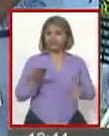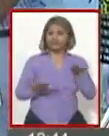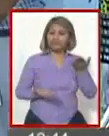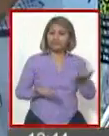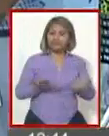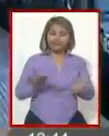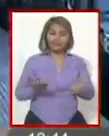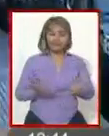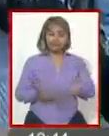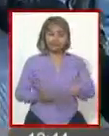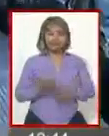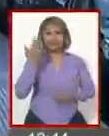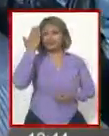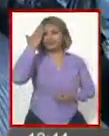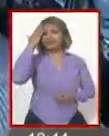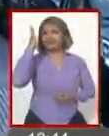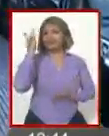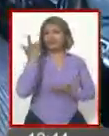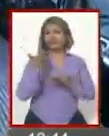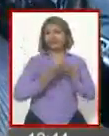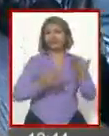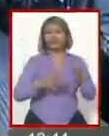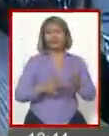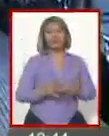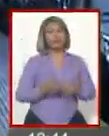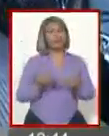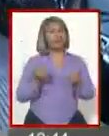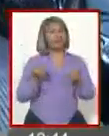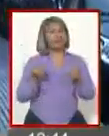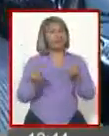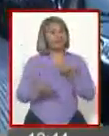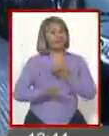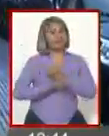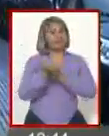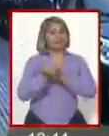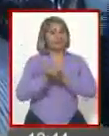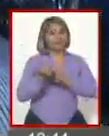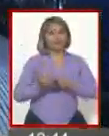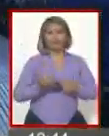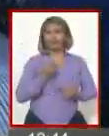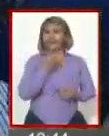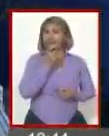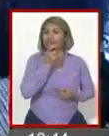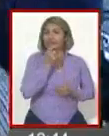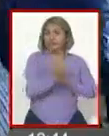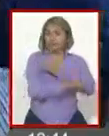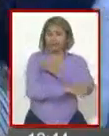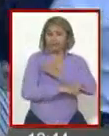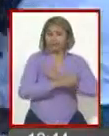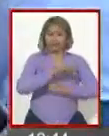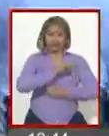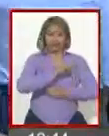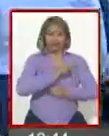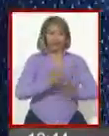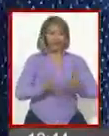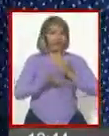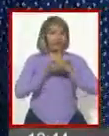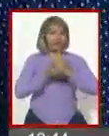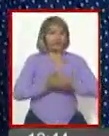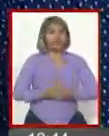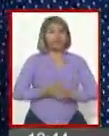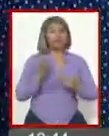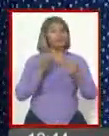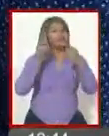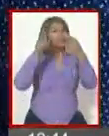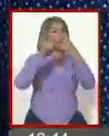evidentemente no sabemos, ¿no? Estamos muy expuestos acá, seguramente no sé quién fue el que robó, la policía ojalá nos colabore. Con